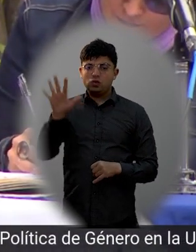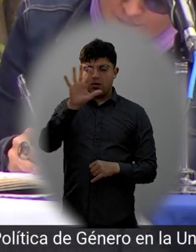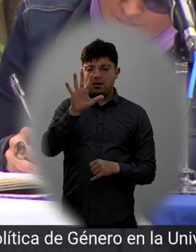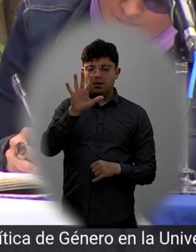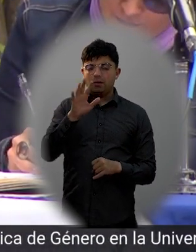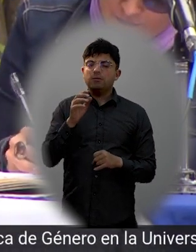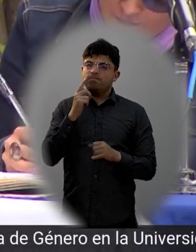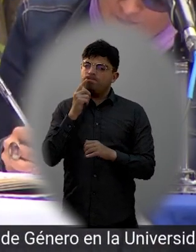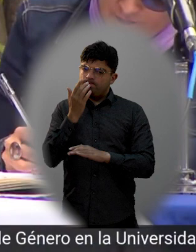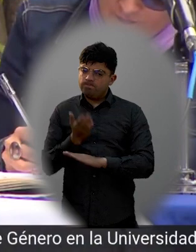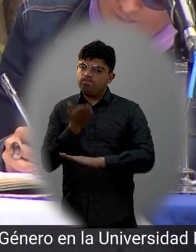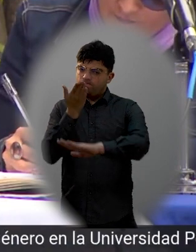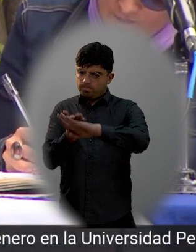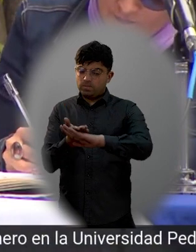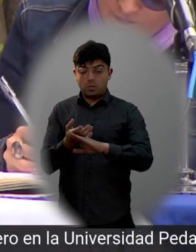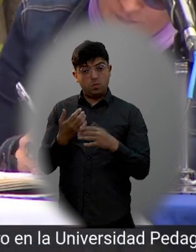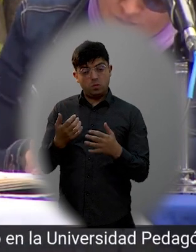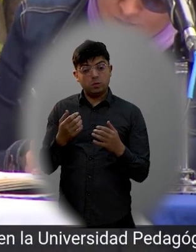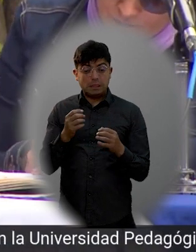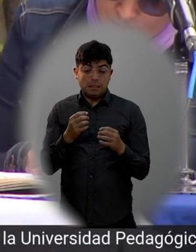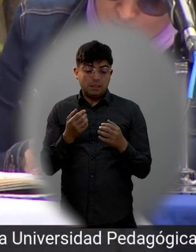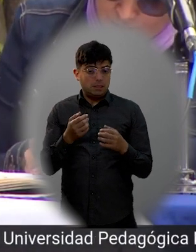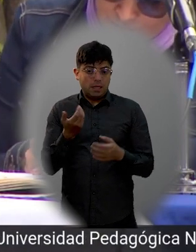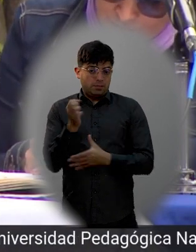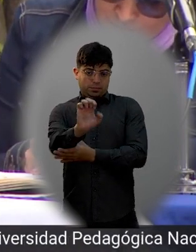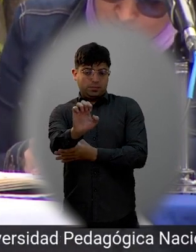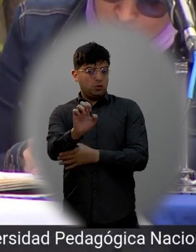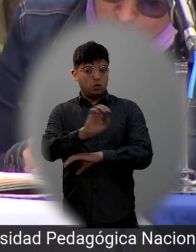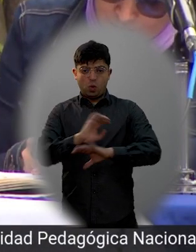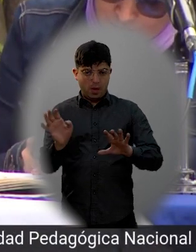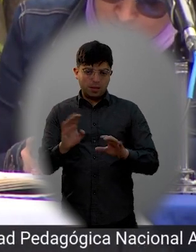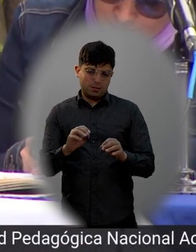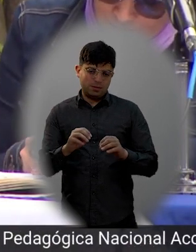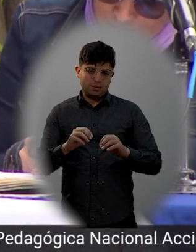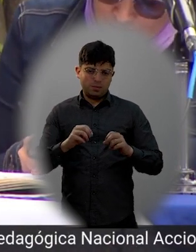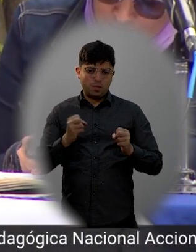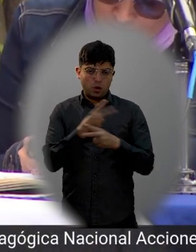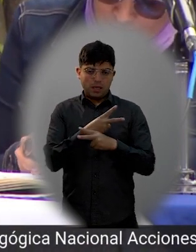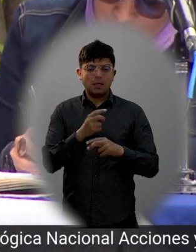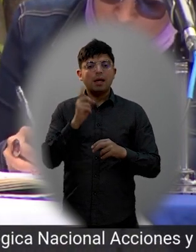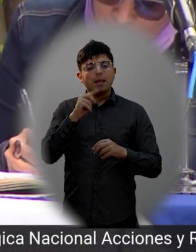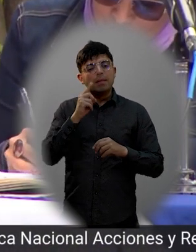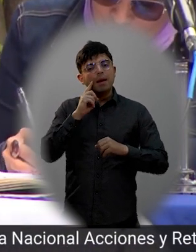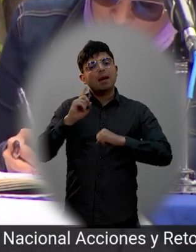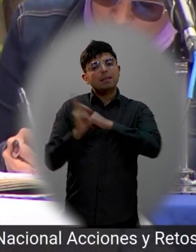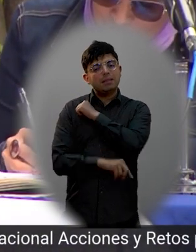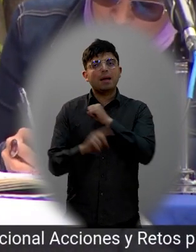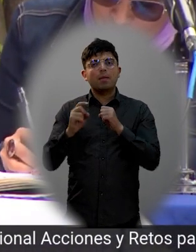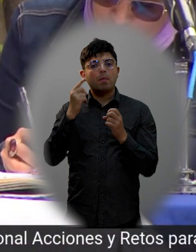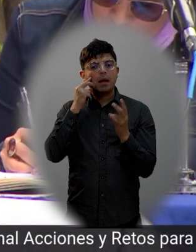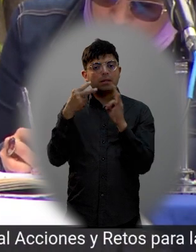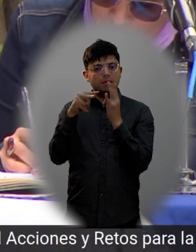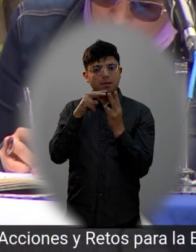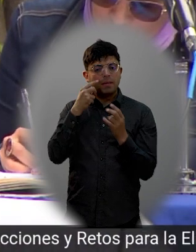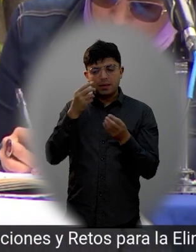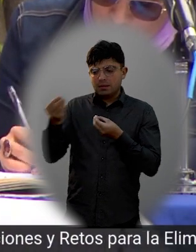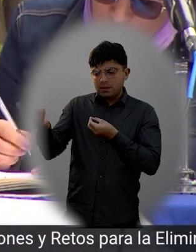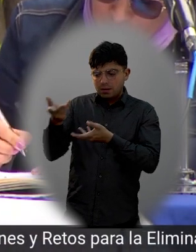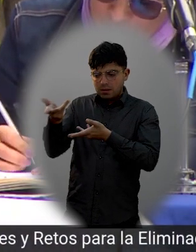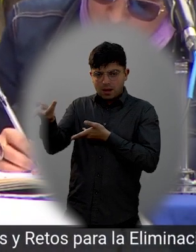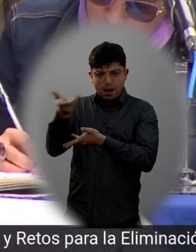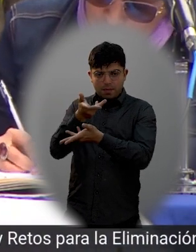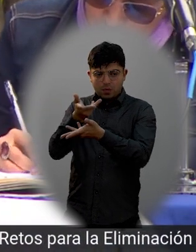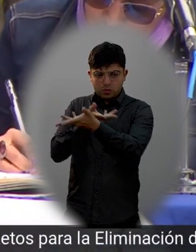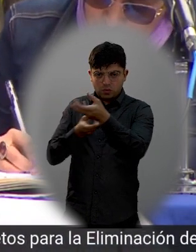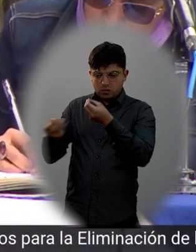fundamental es, sí, prevenir y sancionar, pero sancionar sobre todo desde una perspectiva retributiva.